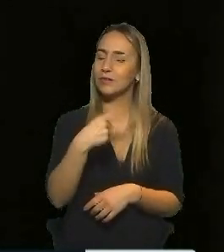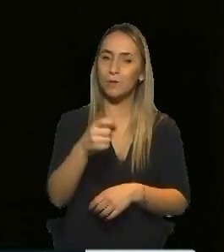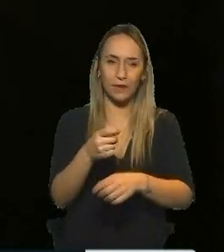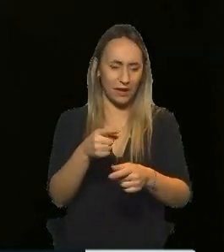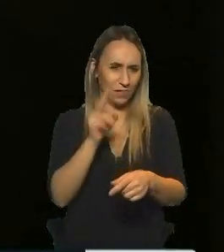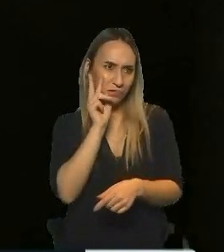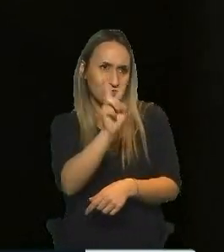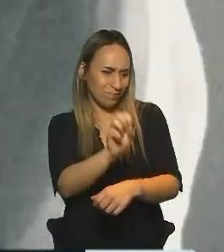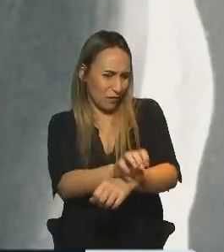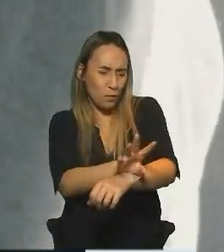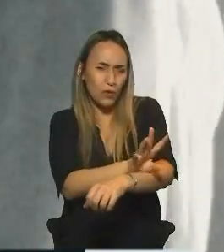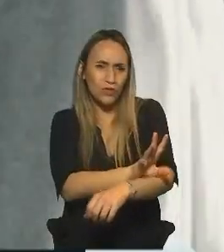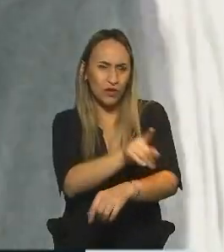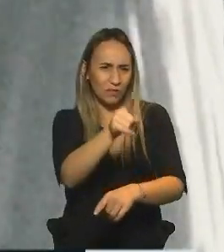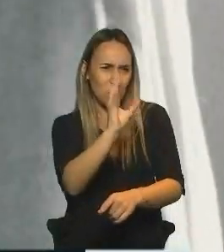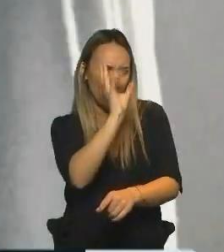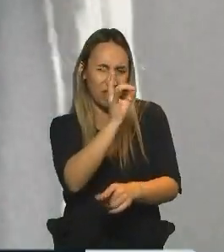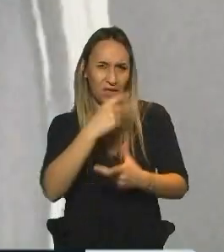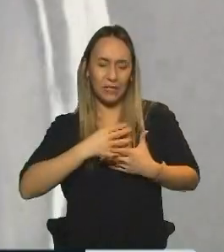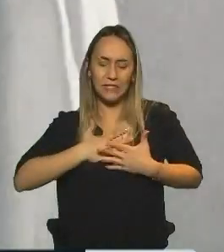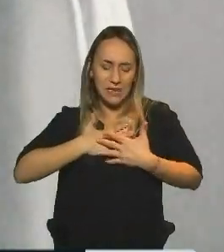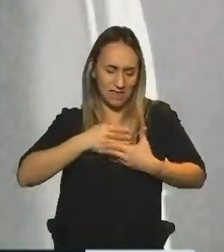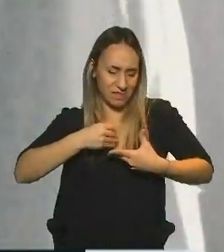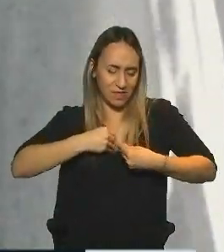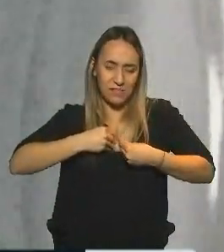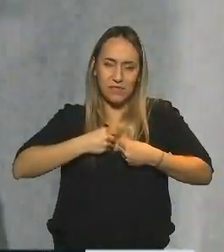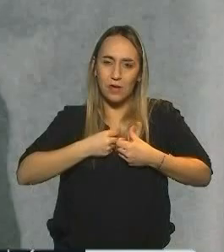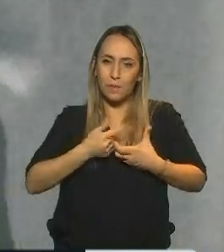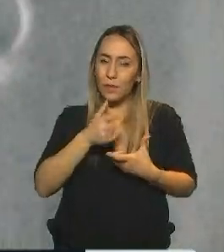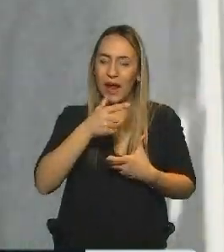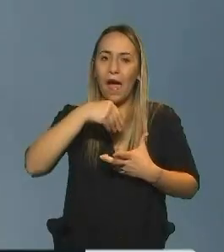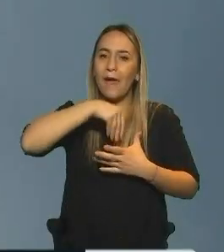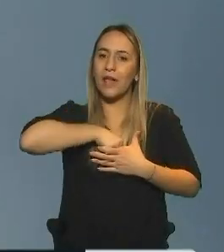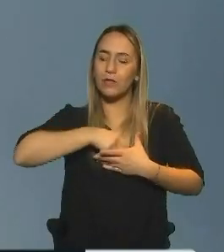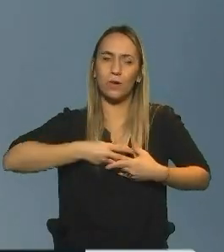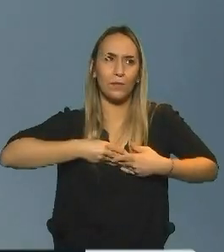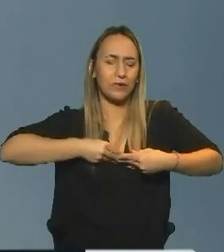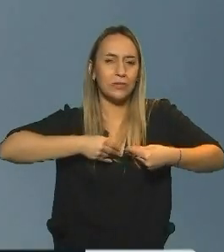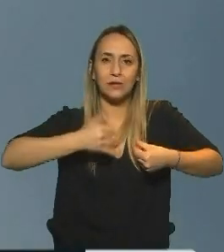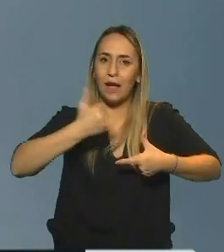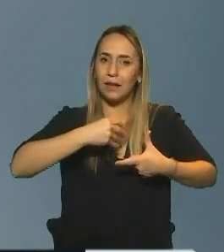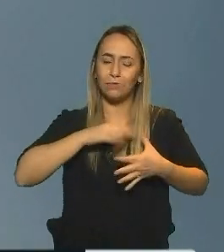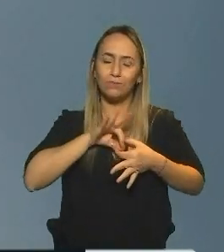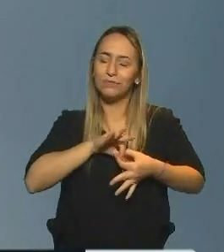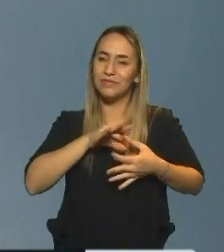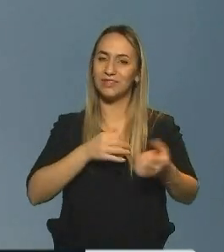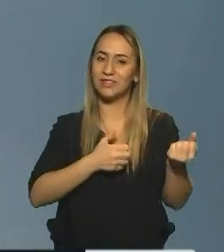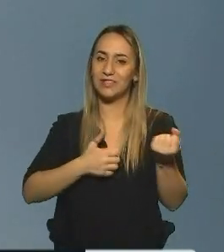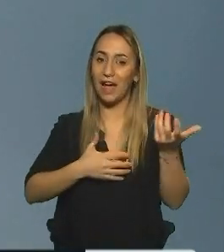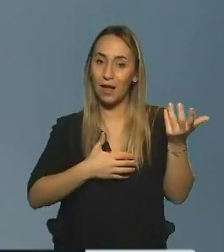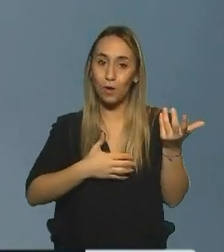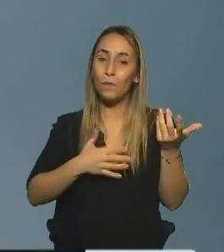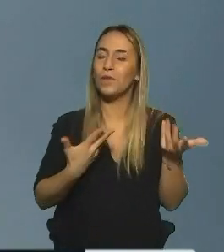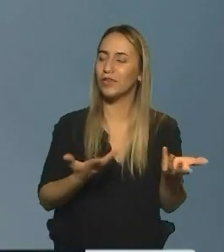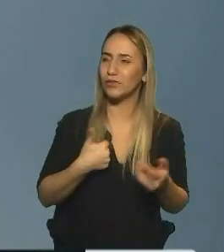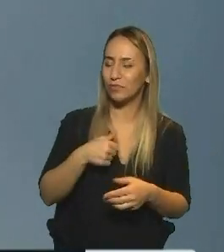mucho. Lo vivía, lo sufría, lo sentía, creo que en su alma. Así que hay algo especial en